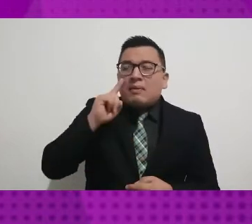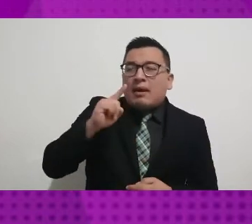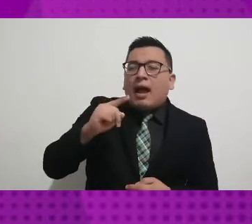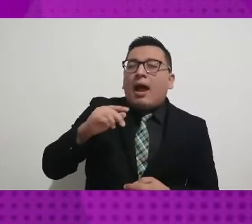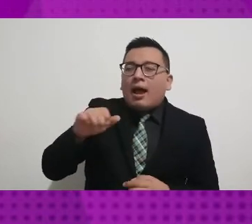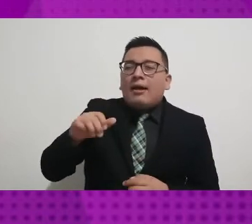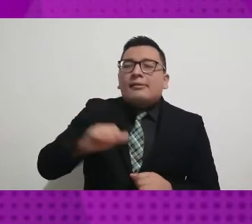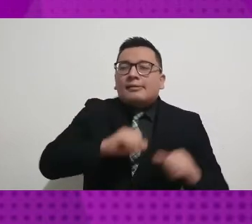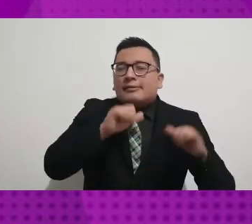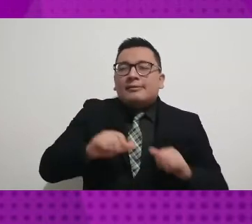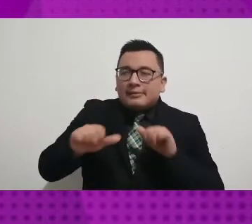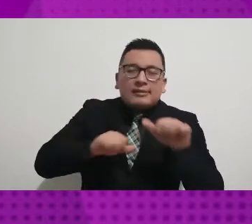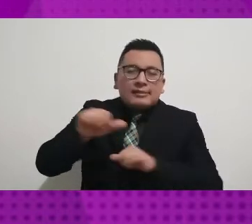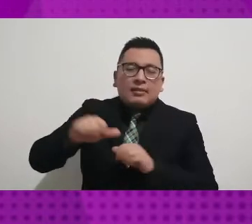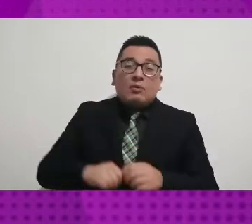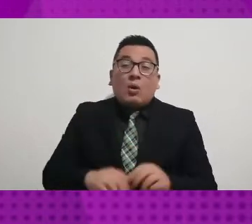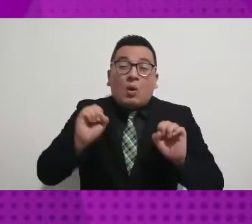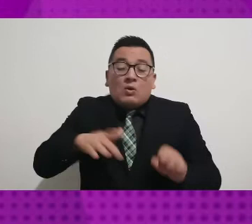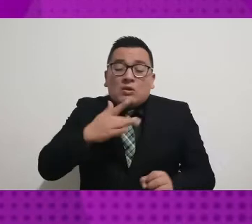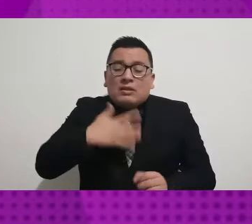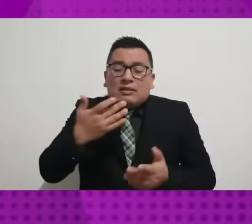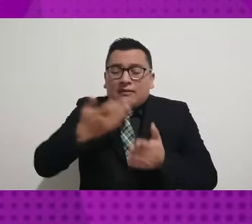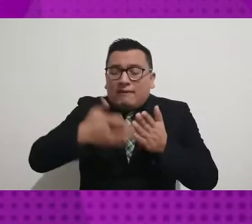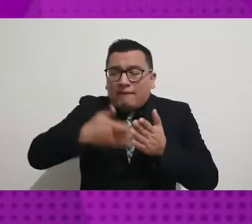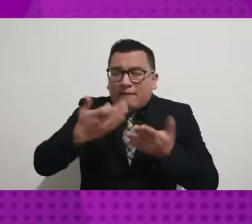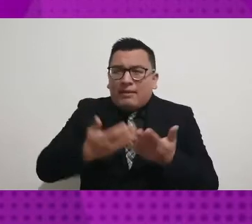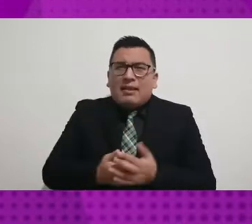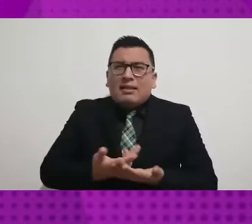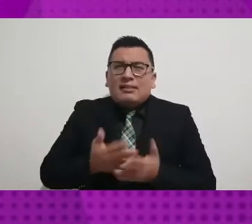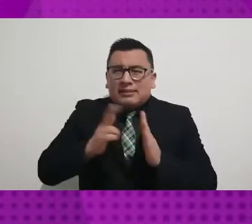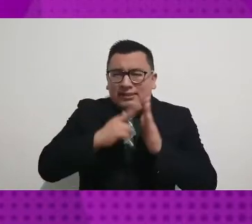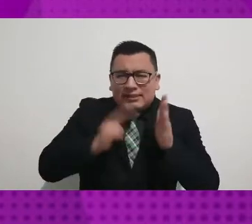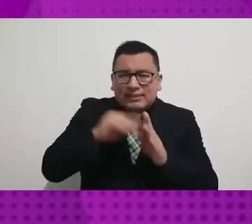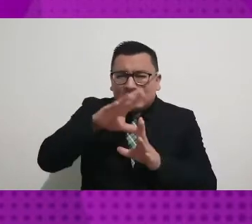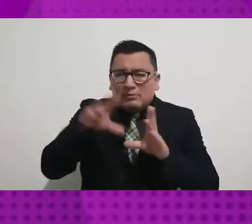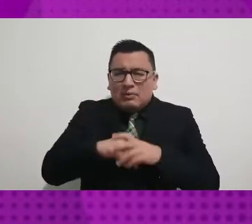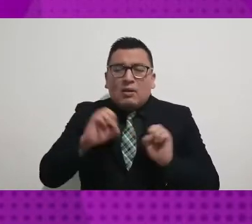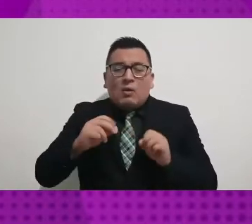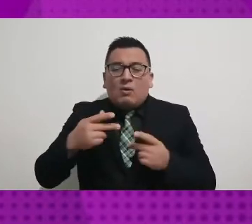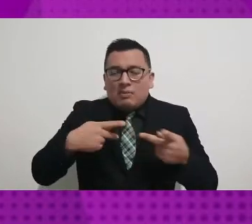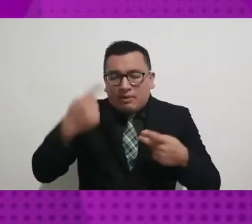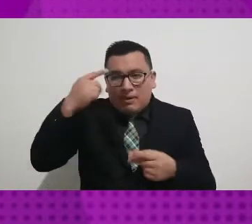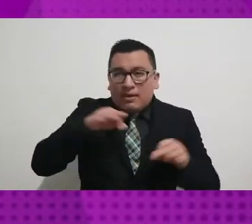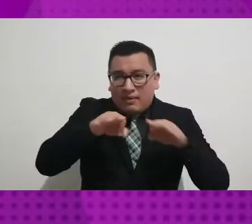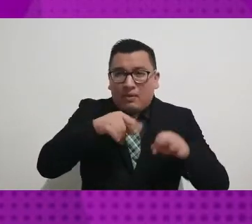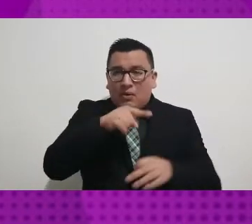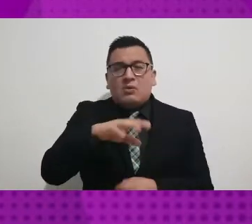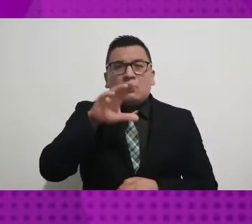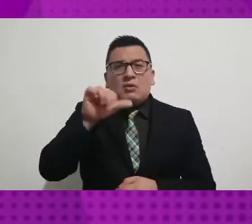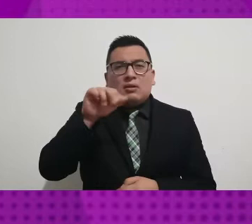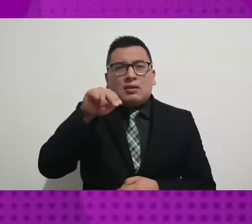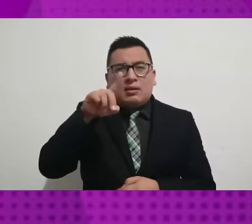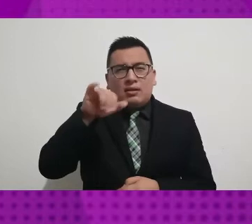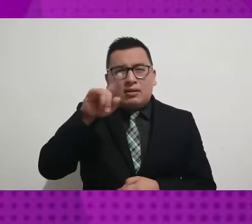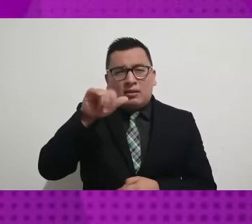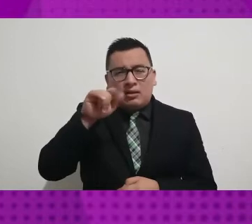ciudadanos y qué piensas respecto a si la falta de una estructura sólida que respalde las propuestas electorales o planes de trabajo